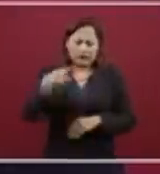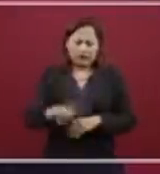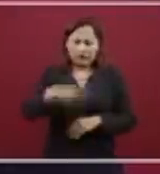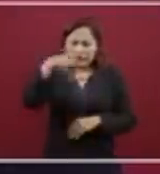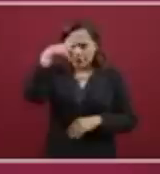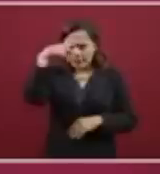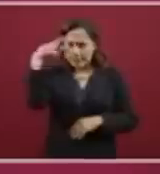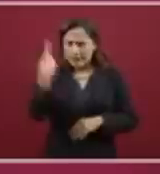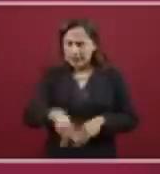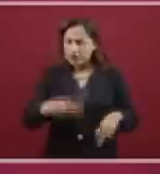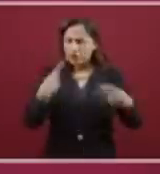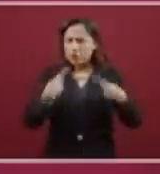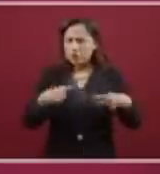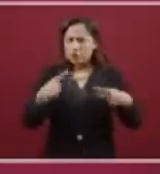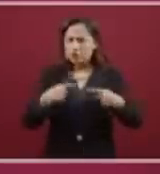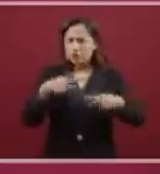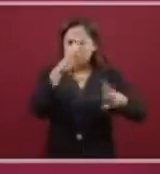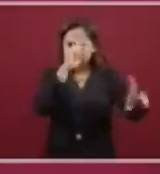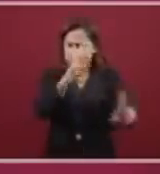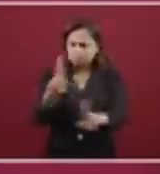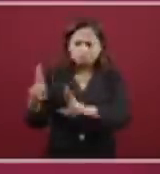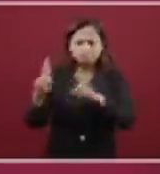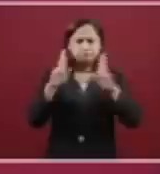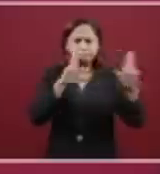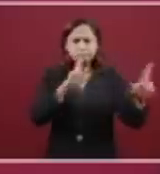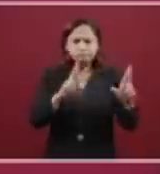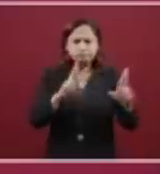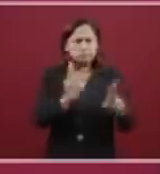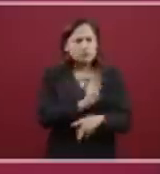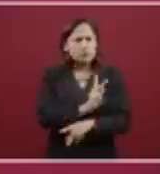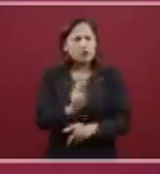y todos queremos la paz